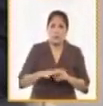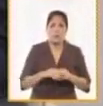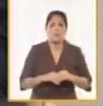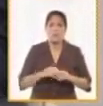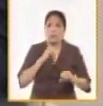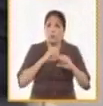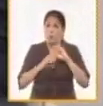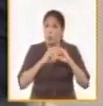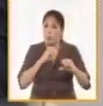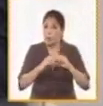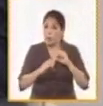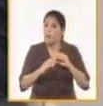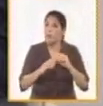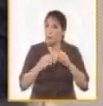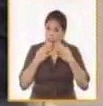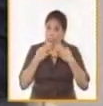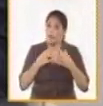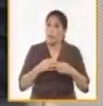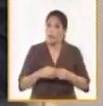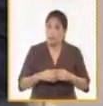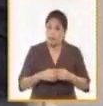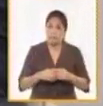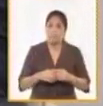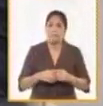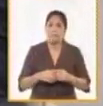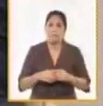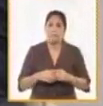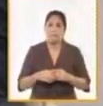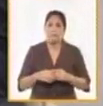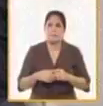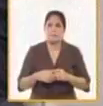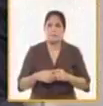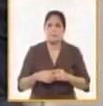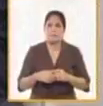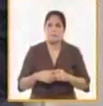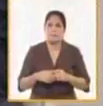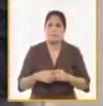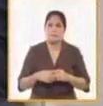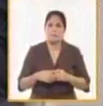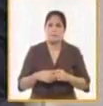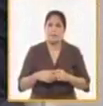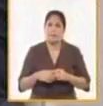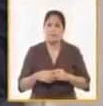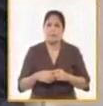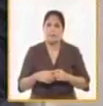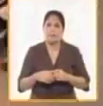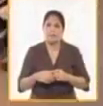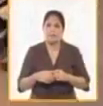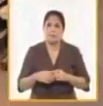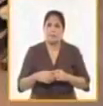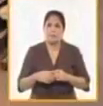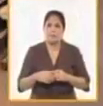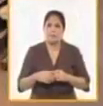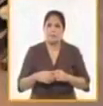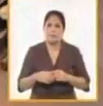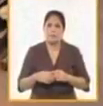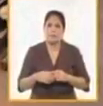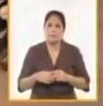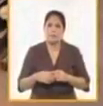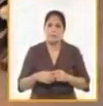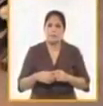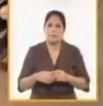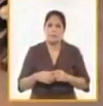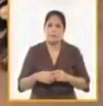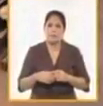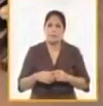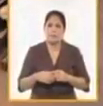comunicación 2.0 es lo que nos está a nosotros afectando, pero hay avances. Hay muchos avances.